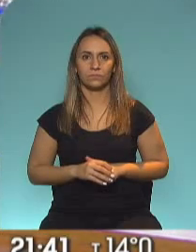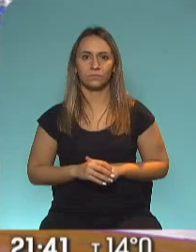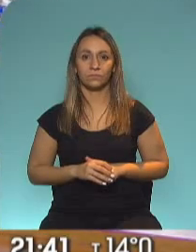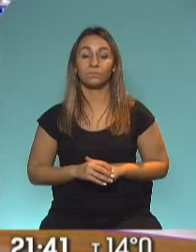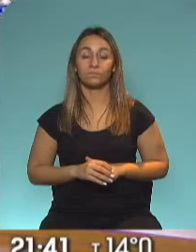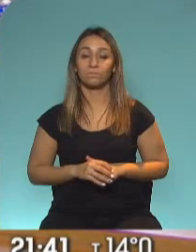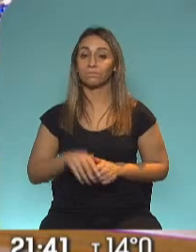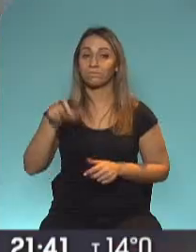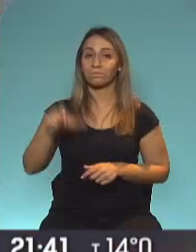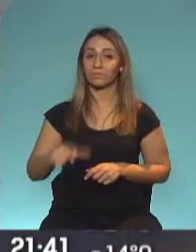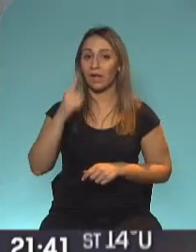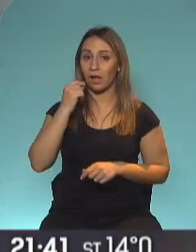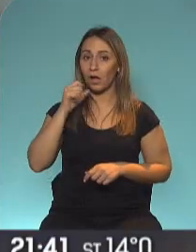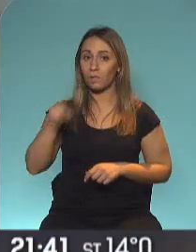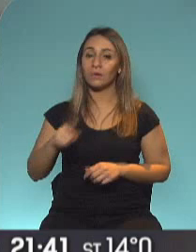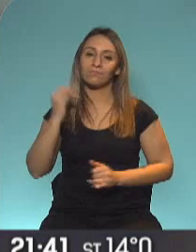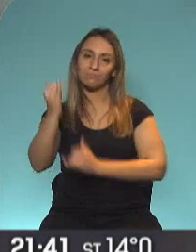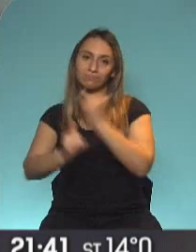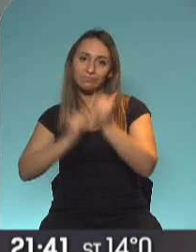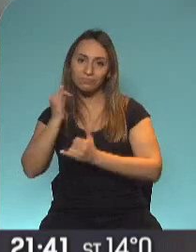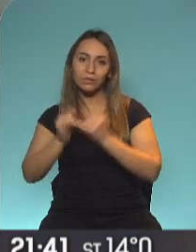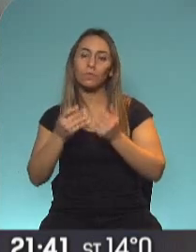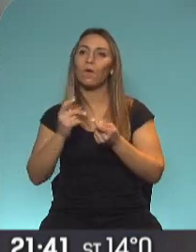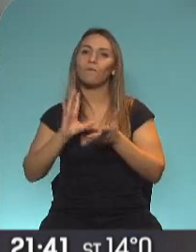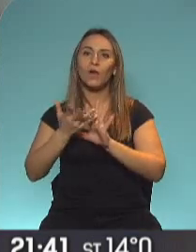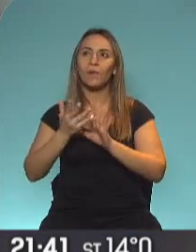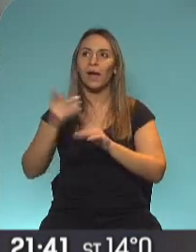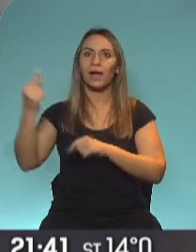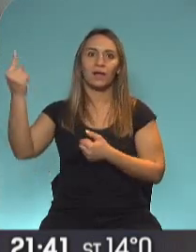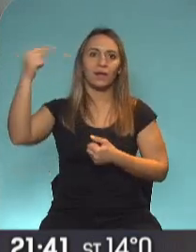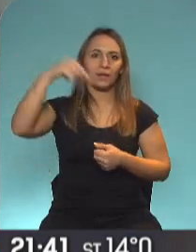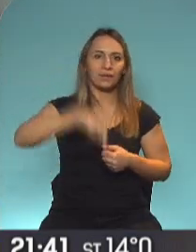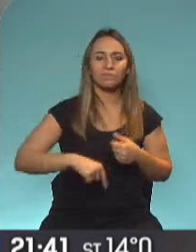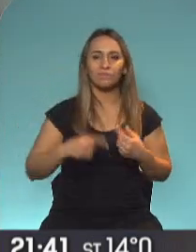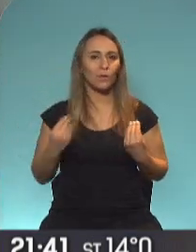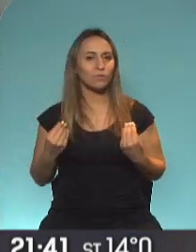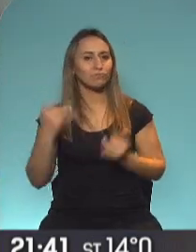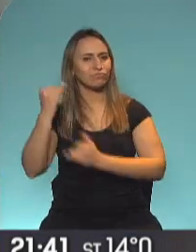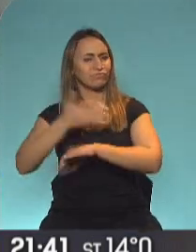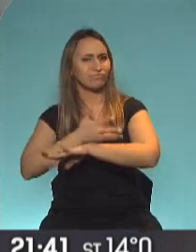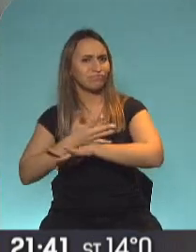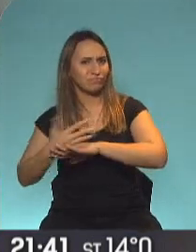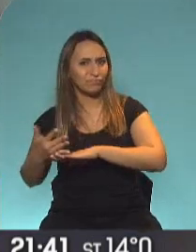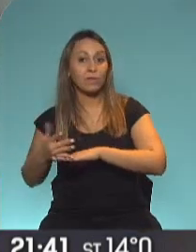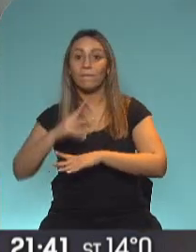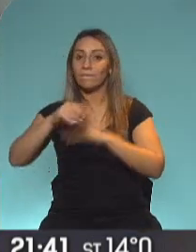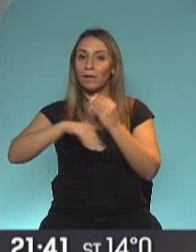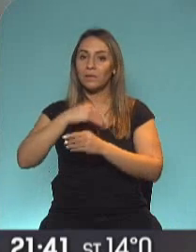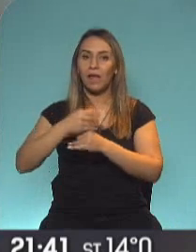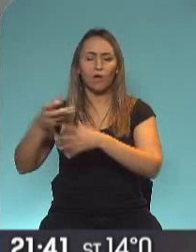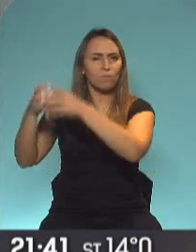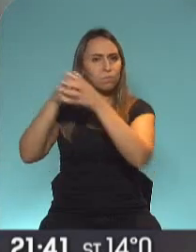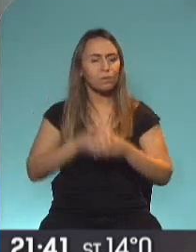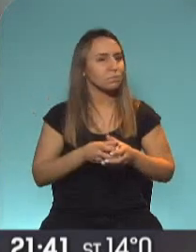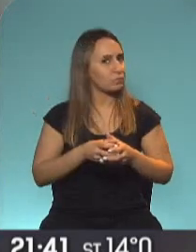Hatem Madwan nos contaba cómo fue el proceso de llegar a la Argentina, ¿no? Y que incluso su familia tuvo que venir en dos veces, o sea, vino él